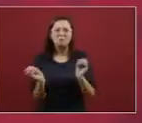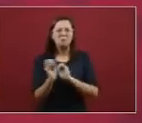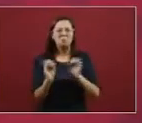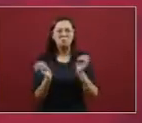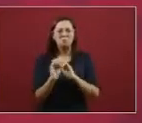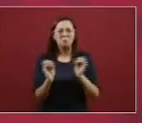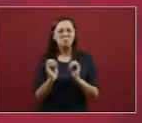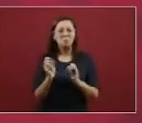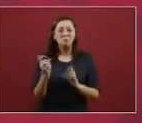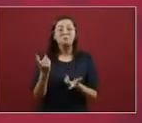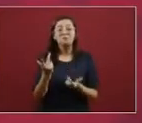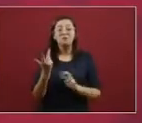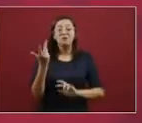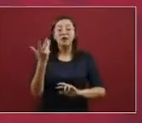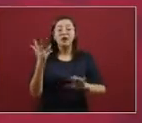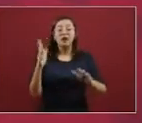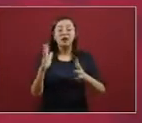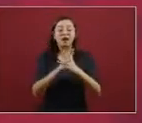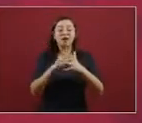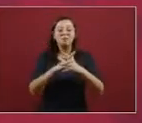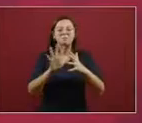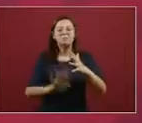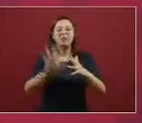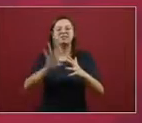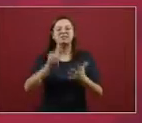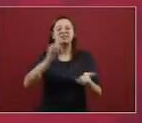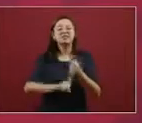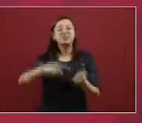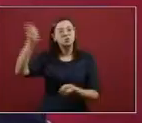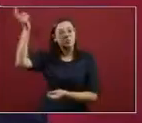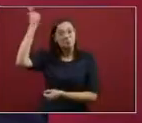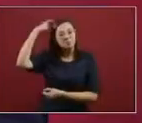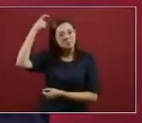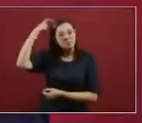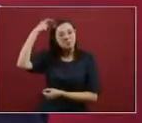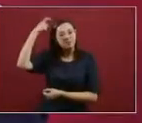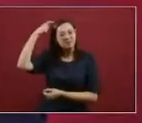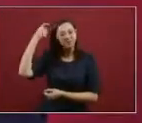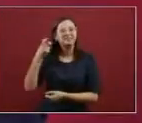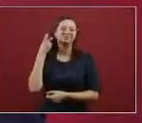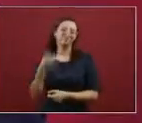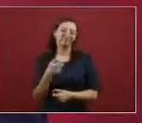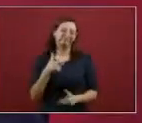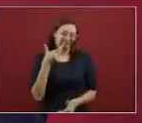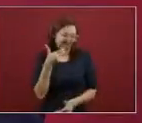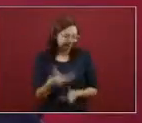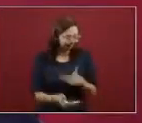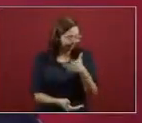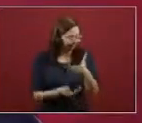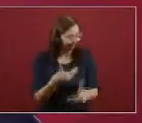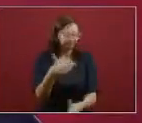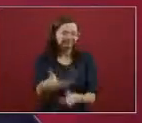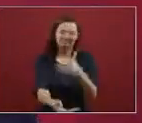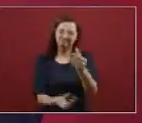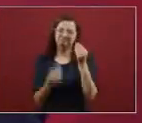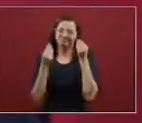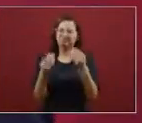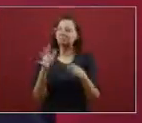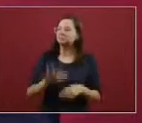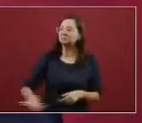la revolución de las conciencias se ha avanzado muchísimo es otra la mentalidad del pueblo